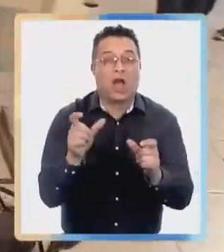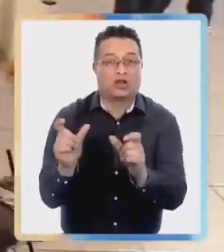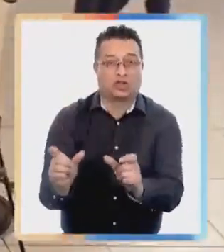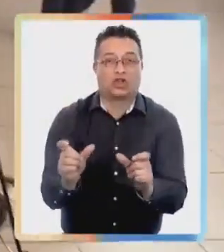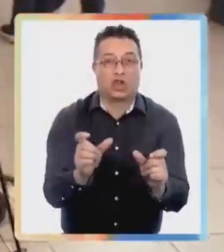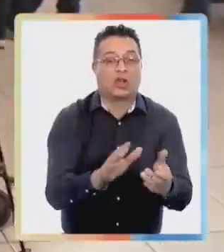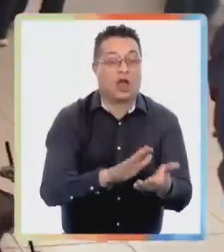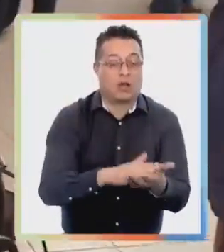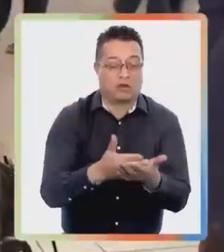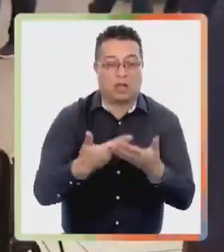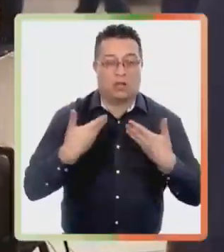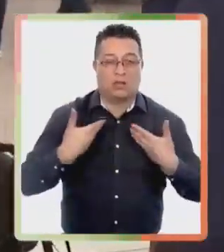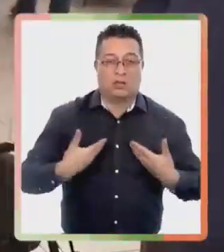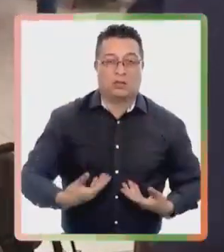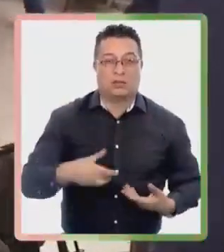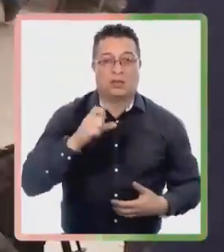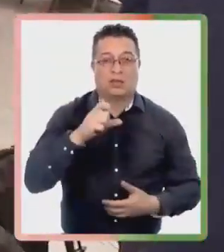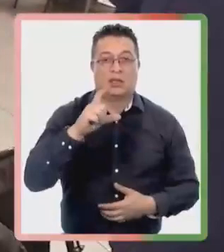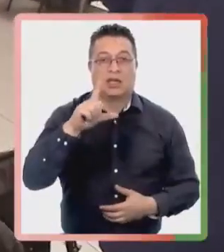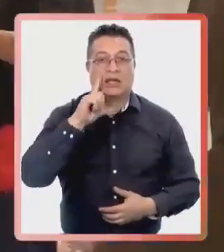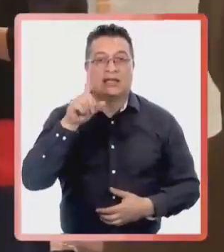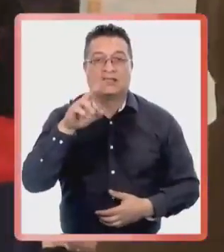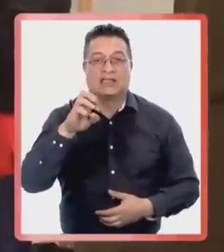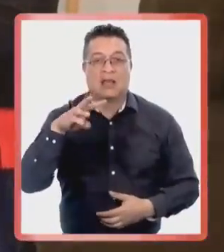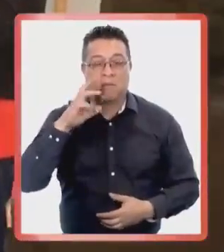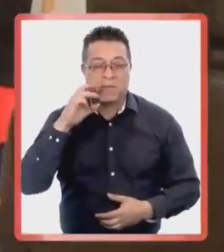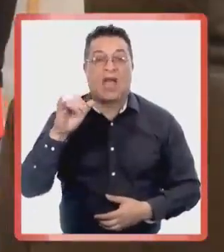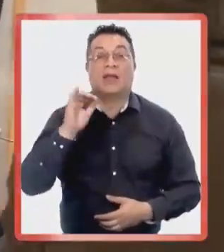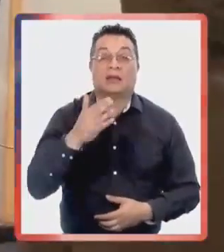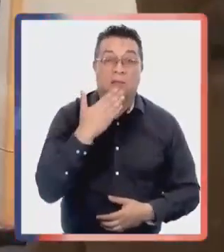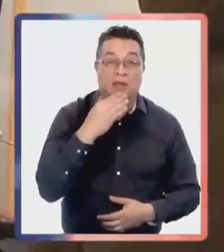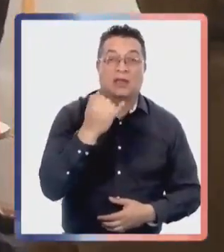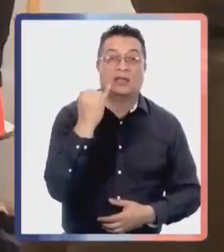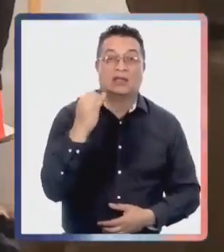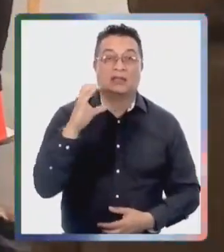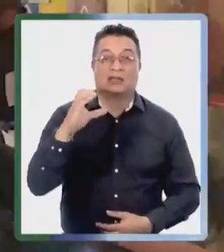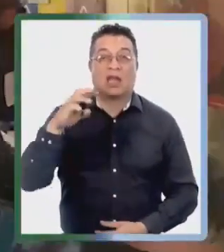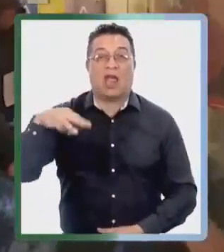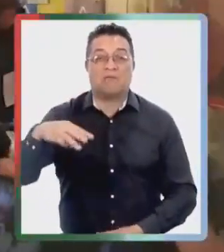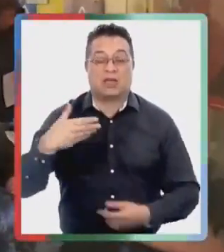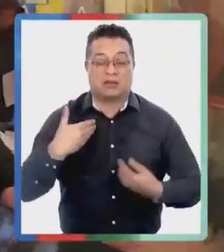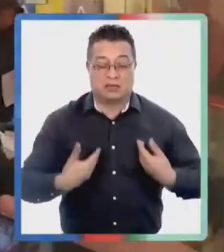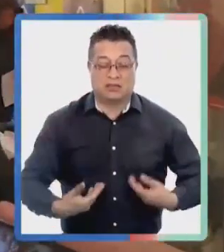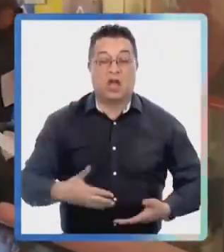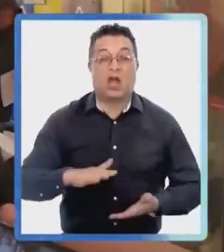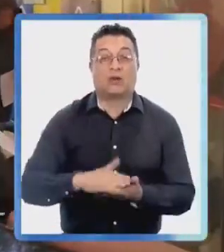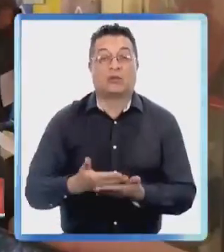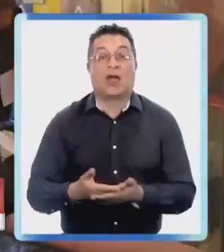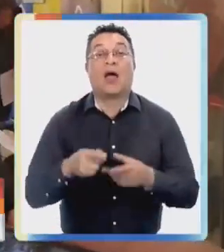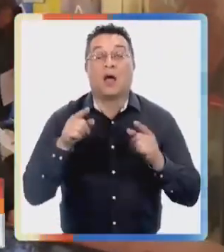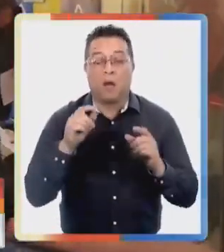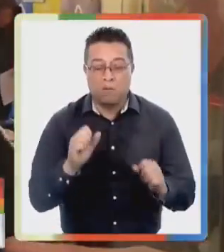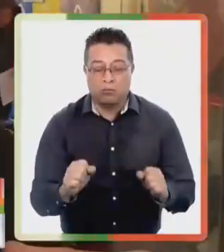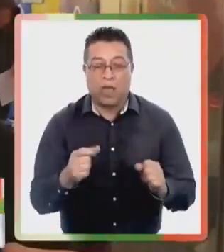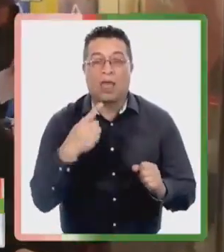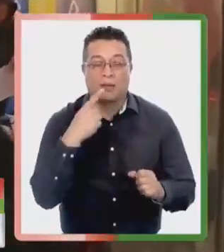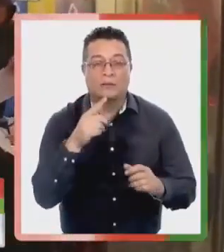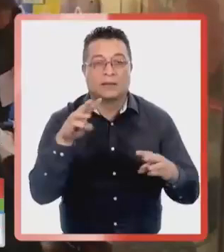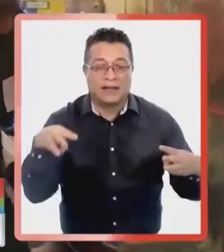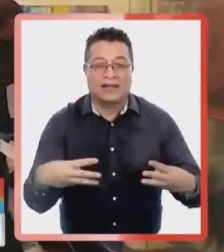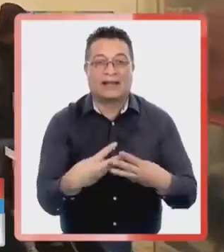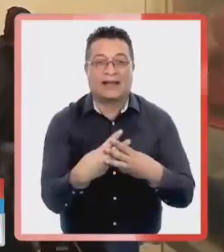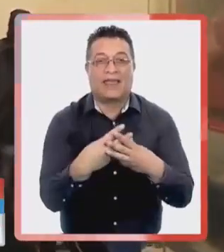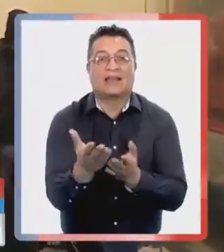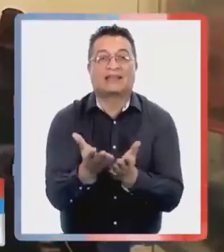controlar los signos vitales, niveles de glicemia y el índice de masa corporal. La idea nuestra es con esto poder tener la posibilidad de